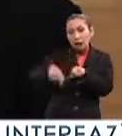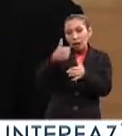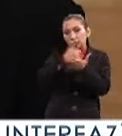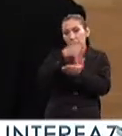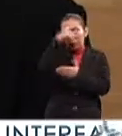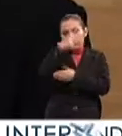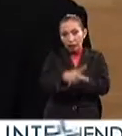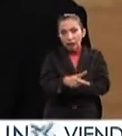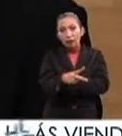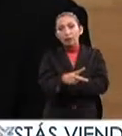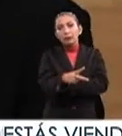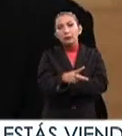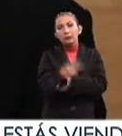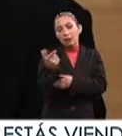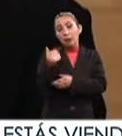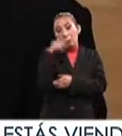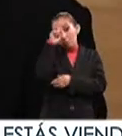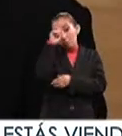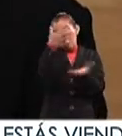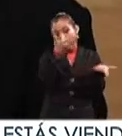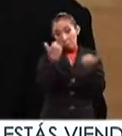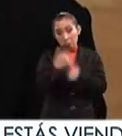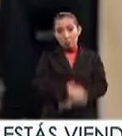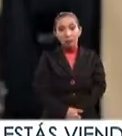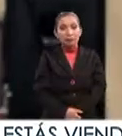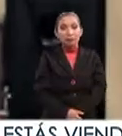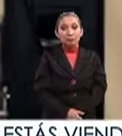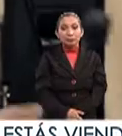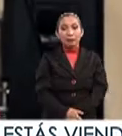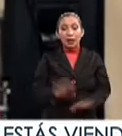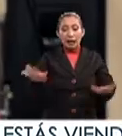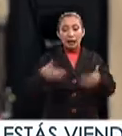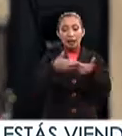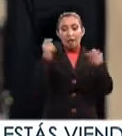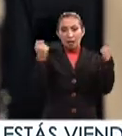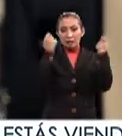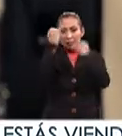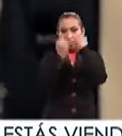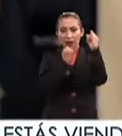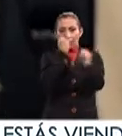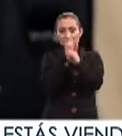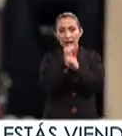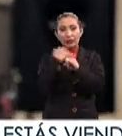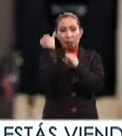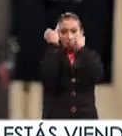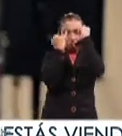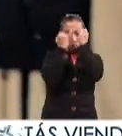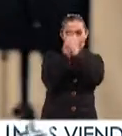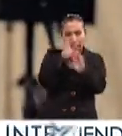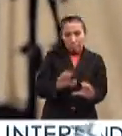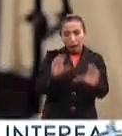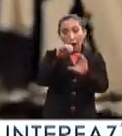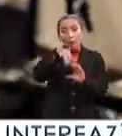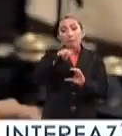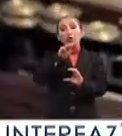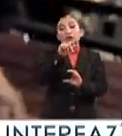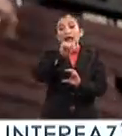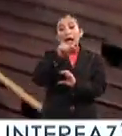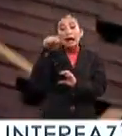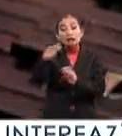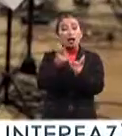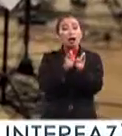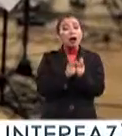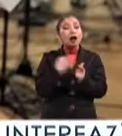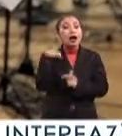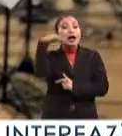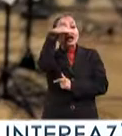de México y que les recomiendo mucho vivir. La clausura del Festival Internacional de Creatividad Digital MUTEC será un